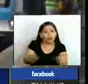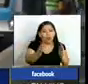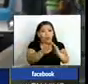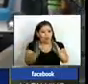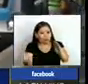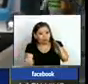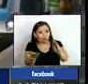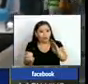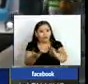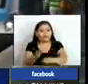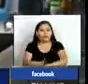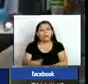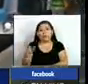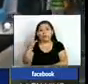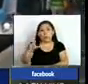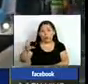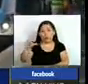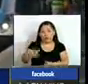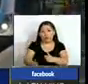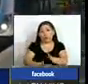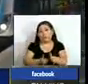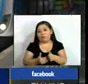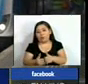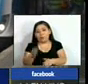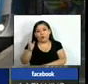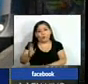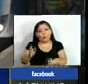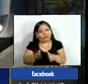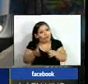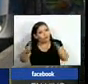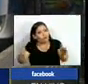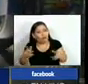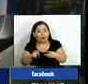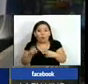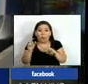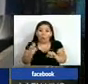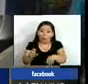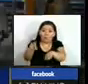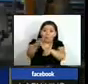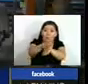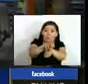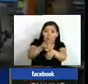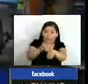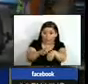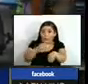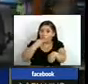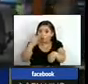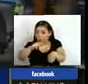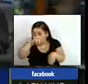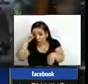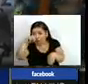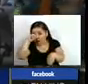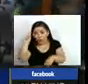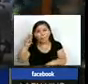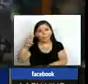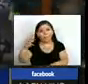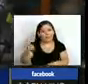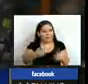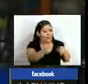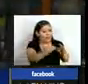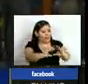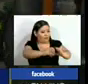domicilio. El lunes comenzaron las restricciones en el transporte público, que únicamente pudieron usar aquellos que se desempeñan en más de 20